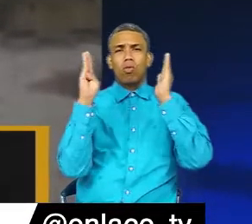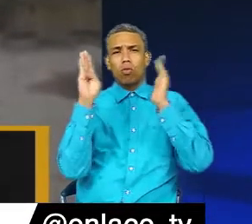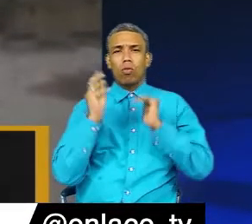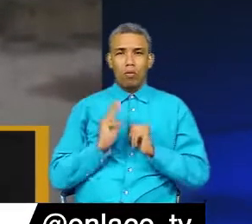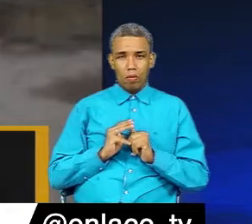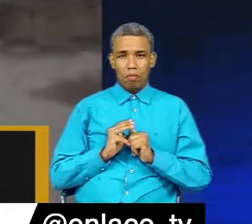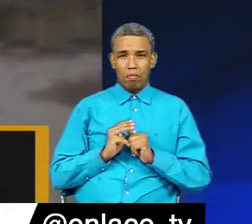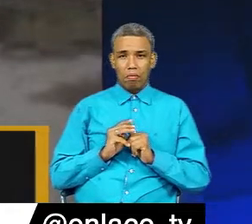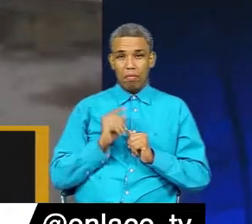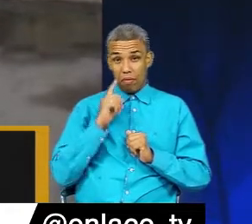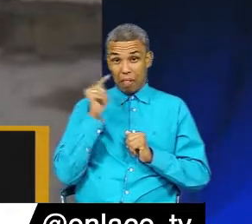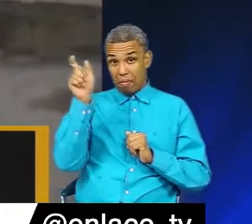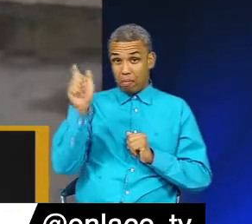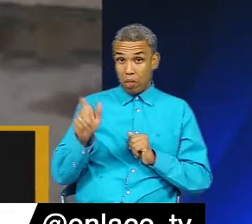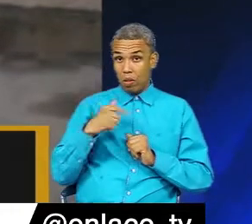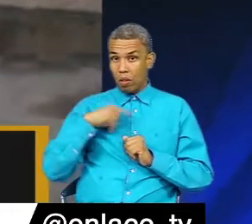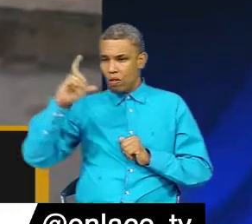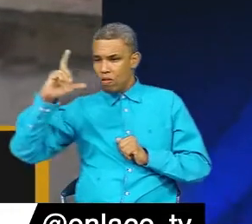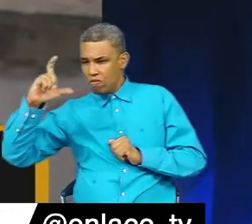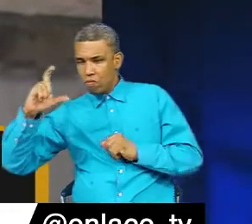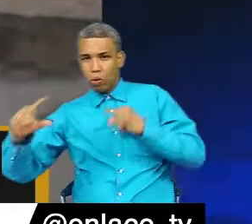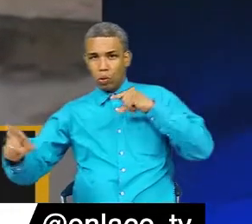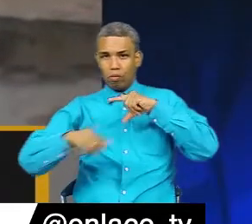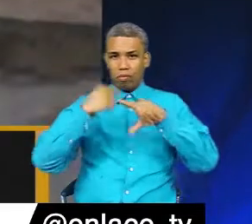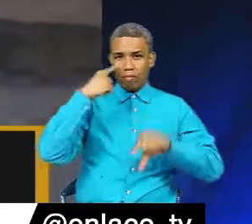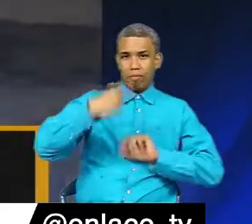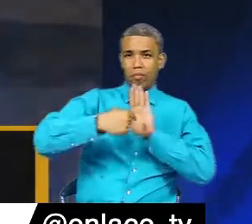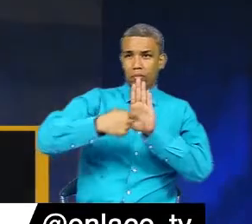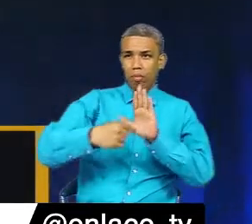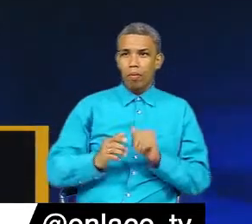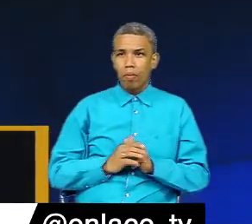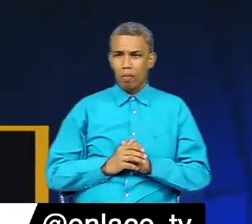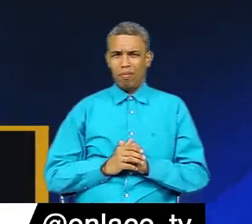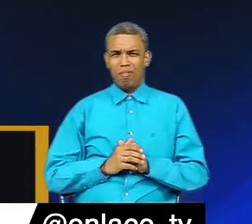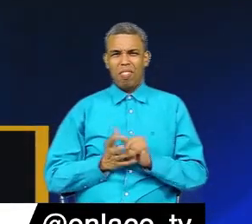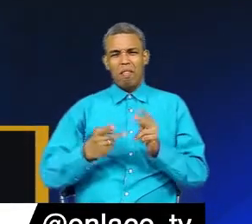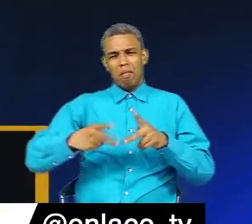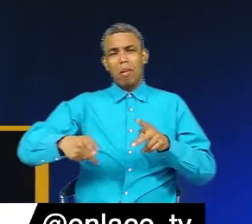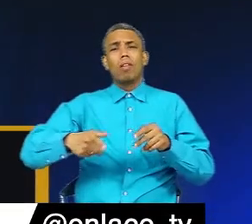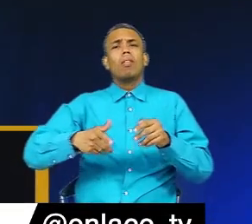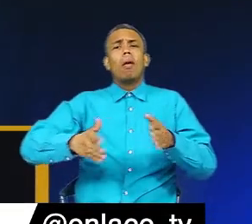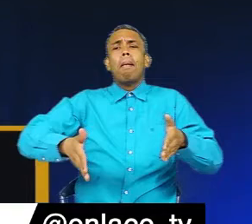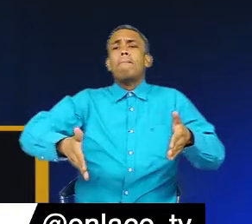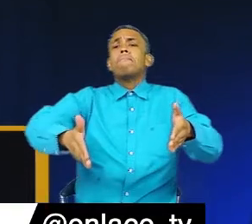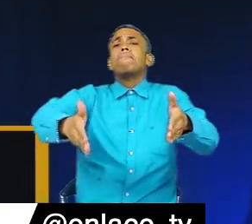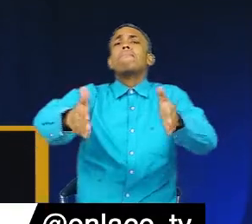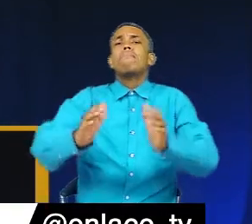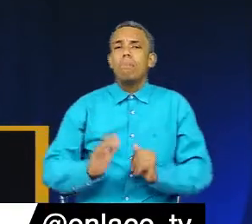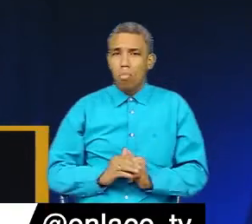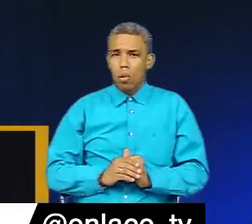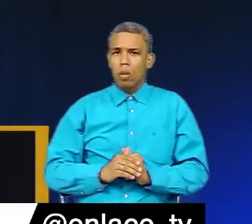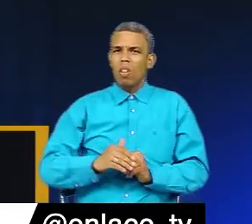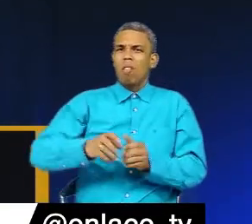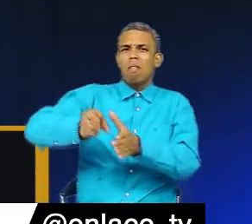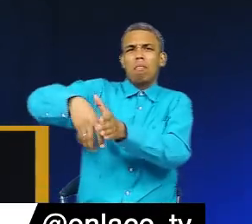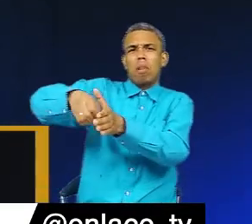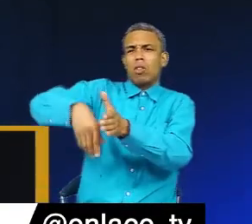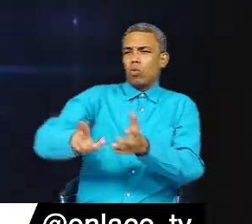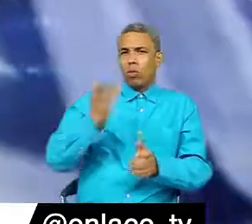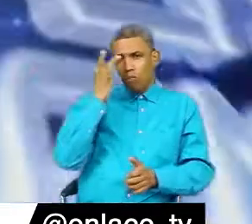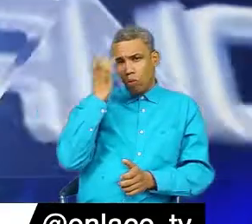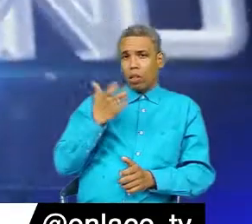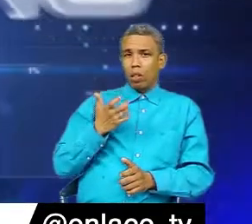ciudad. Se evidencia cómo obstaculiza el paso de conductores y peatones que deben transitar por la calle principal exponiendo sus vidas a un